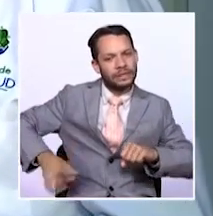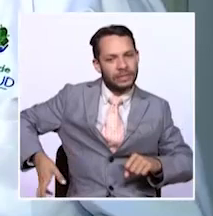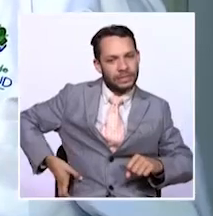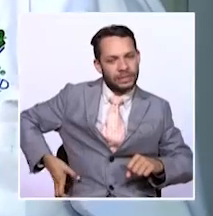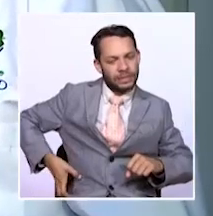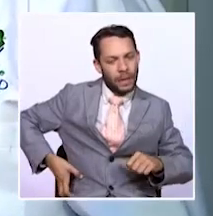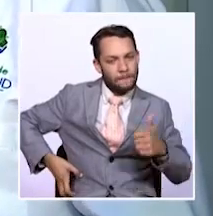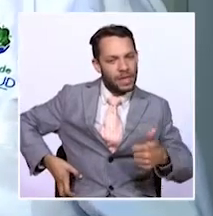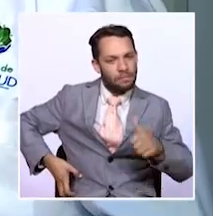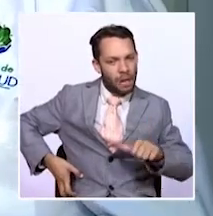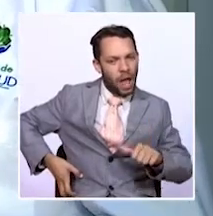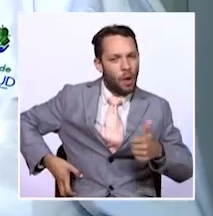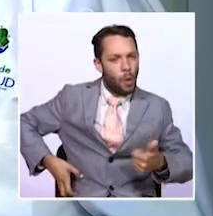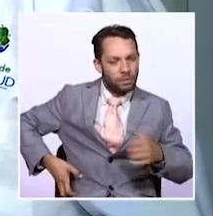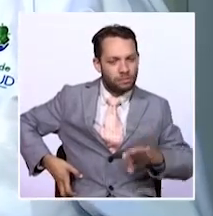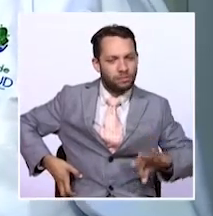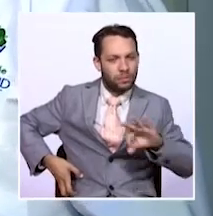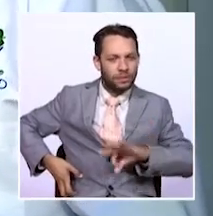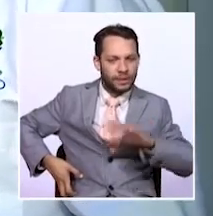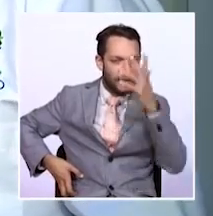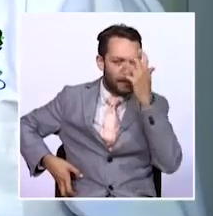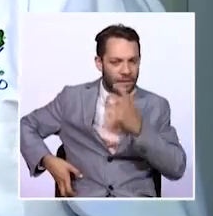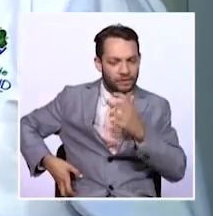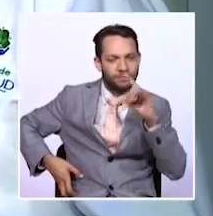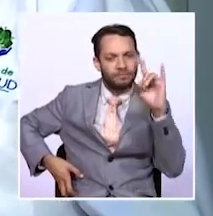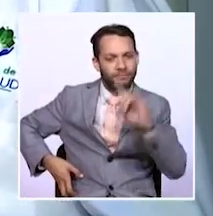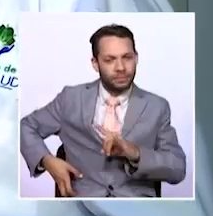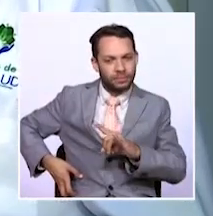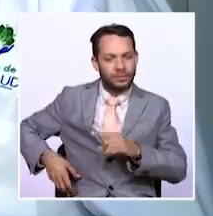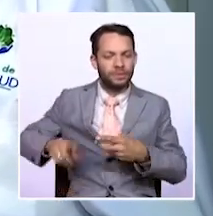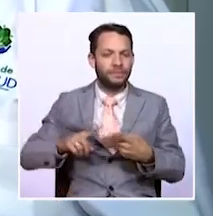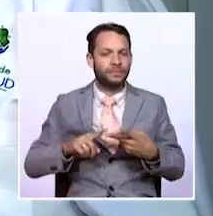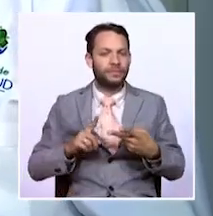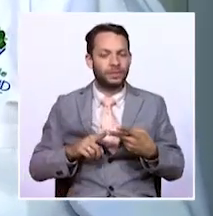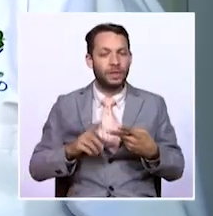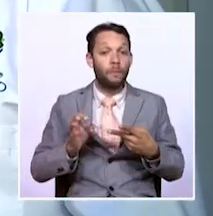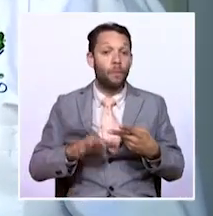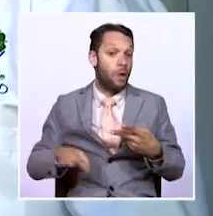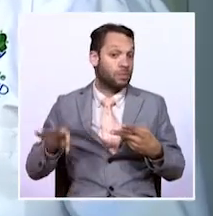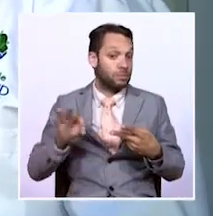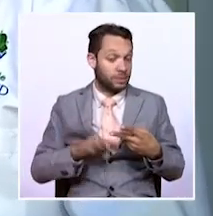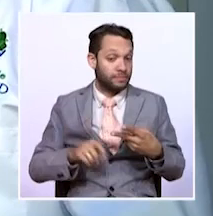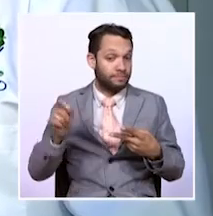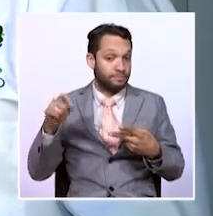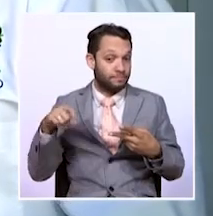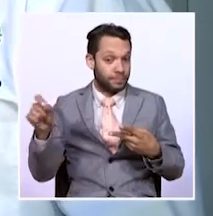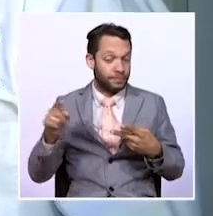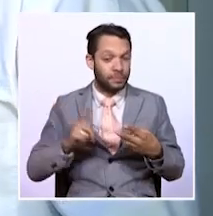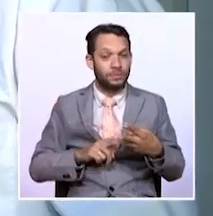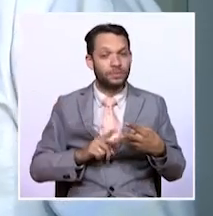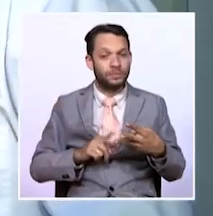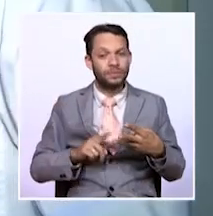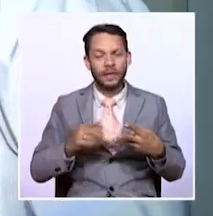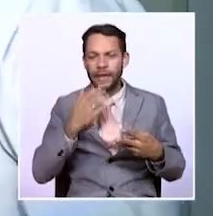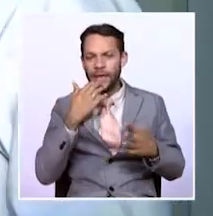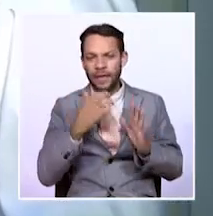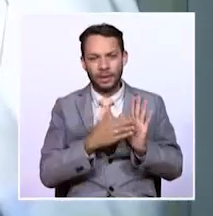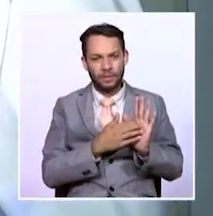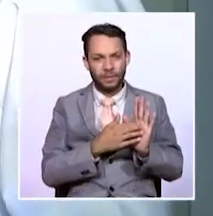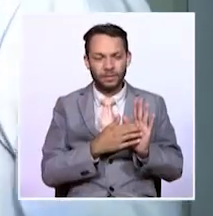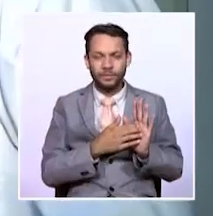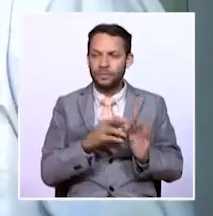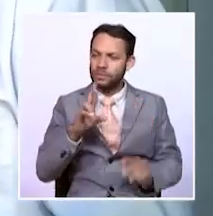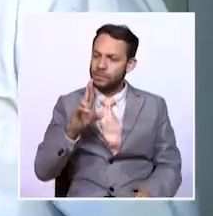exámenes que podemos utilizar para hacer un diagnóstico adecuado del dolor lumbar. Por ejemplo, doctor